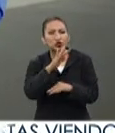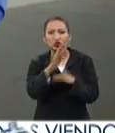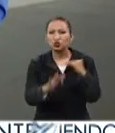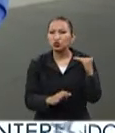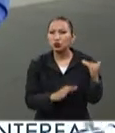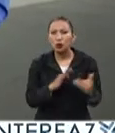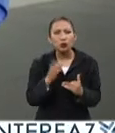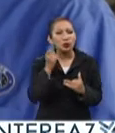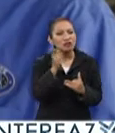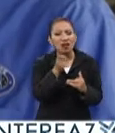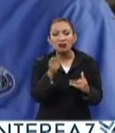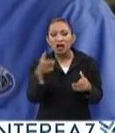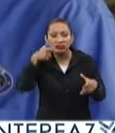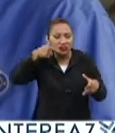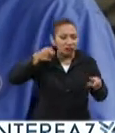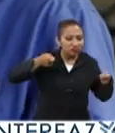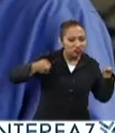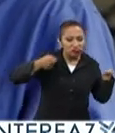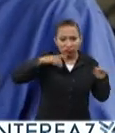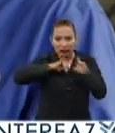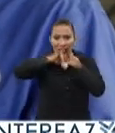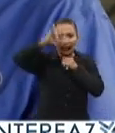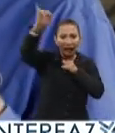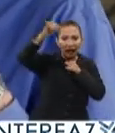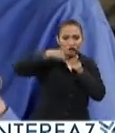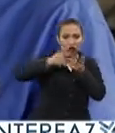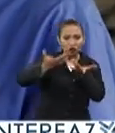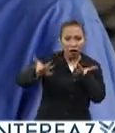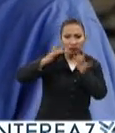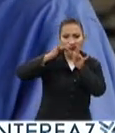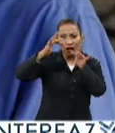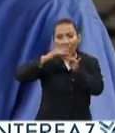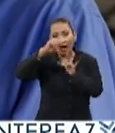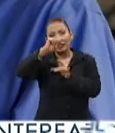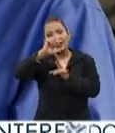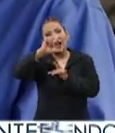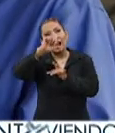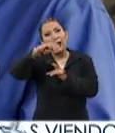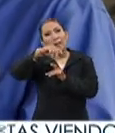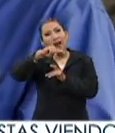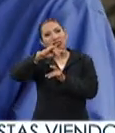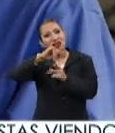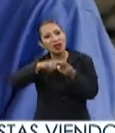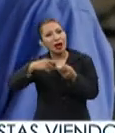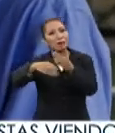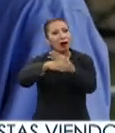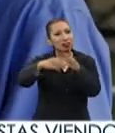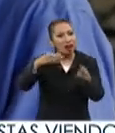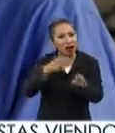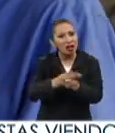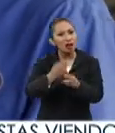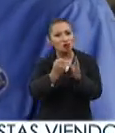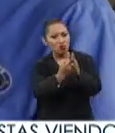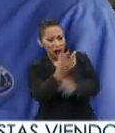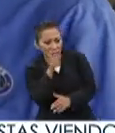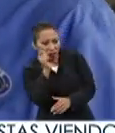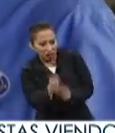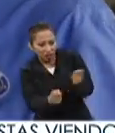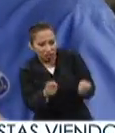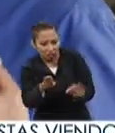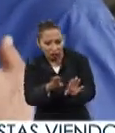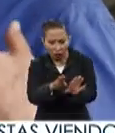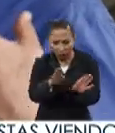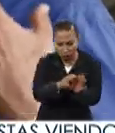lo que es control remoto, telemetría, materiales nuevos,